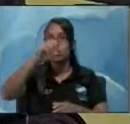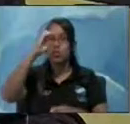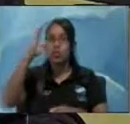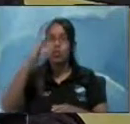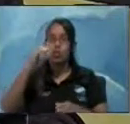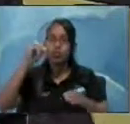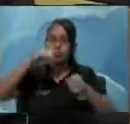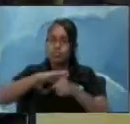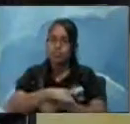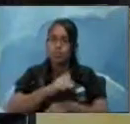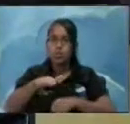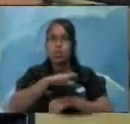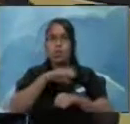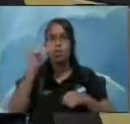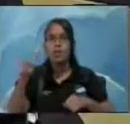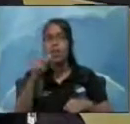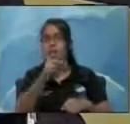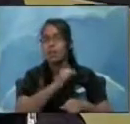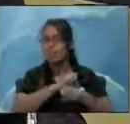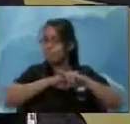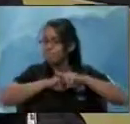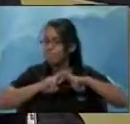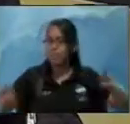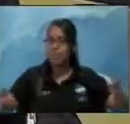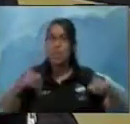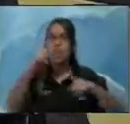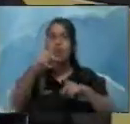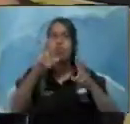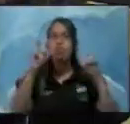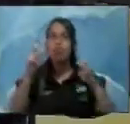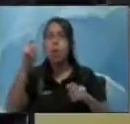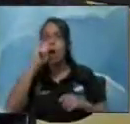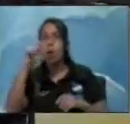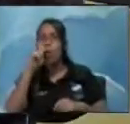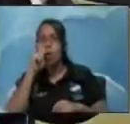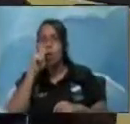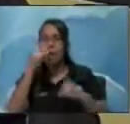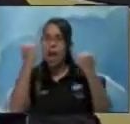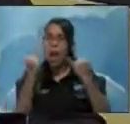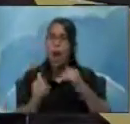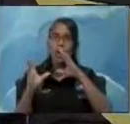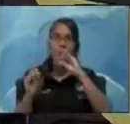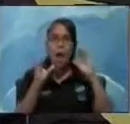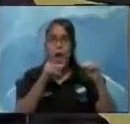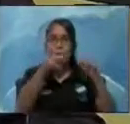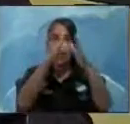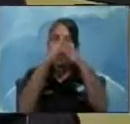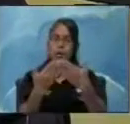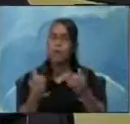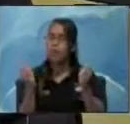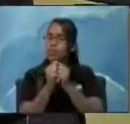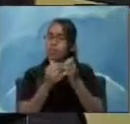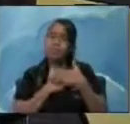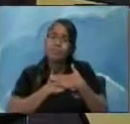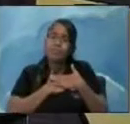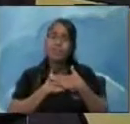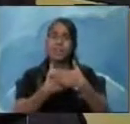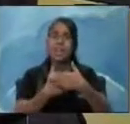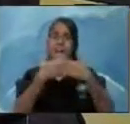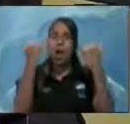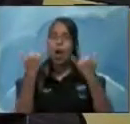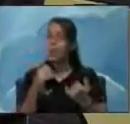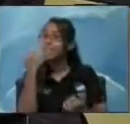cae sobre una persona es ad totalmente en un nuevo hombre Ahora habla la palabra con denuedo ahora